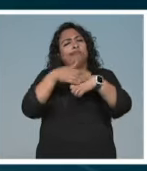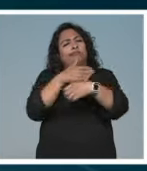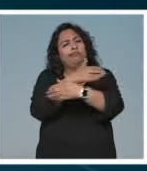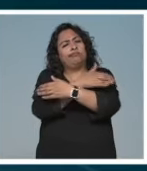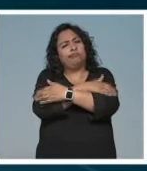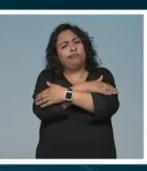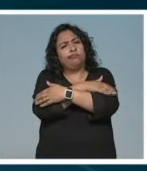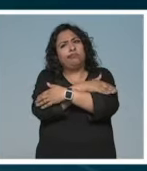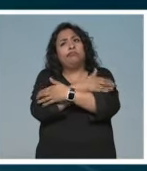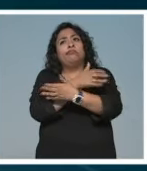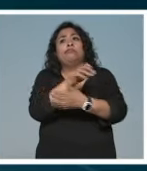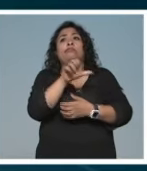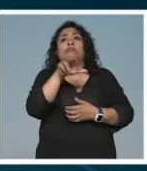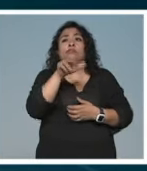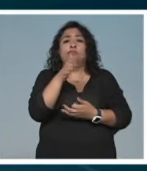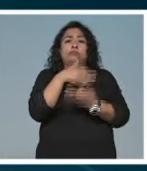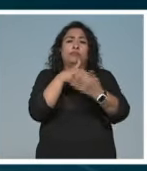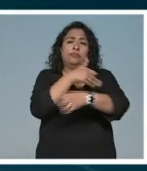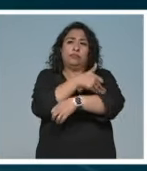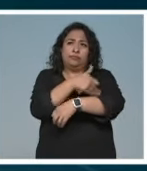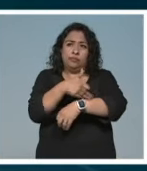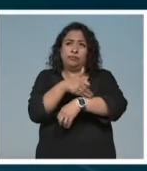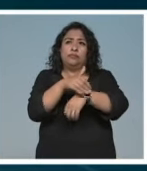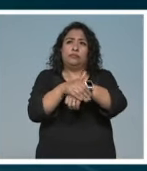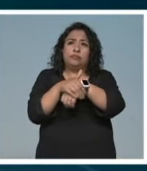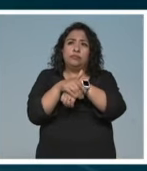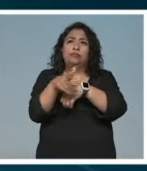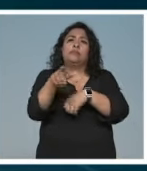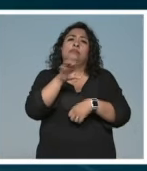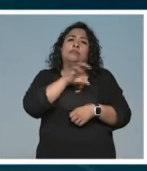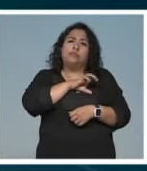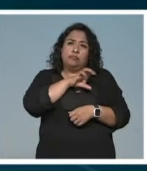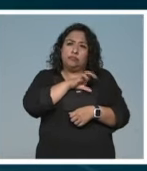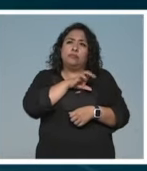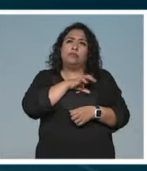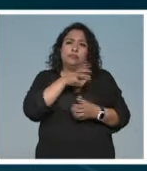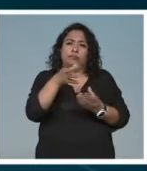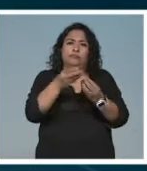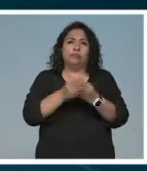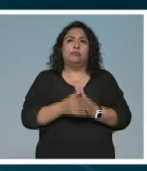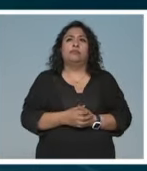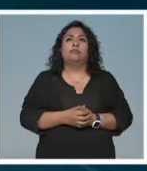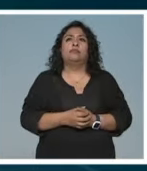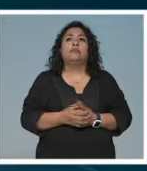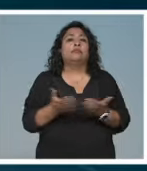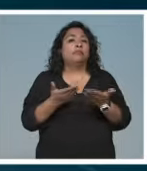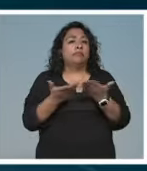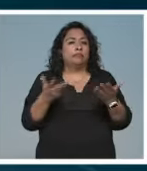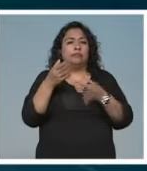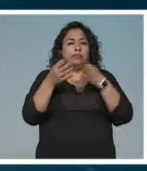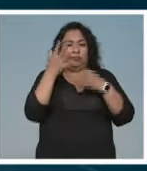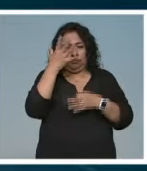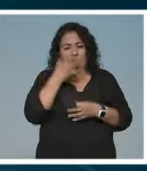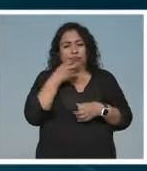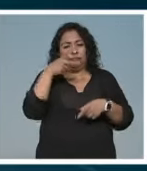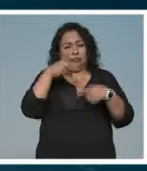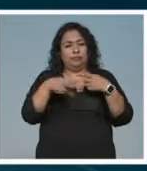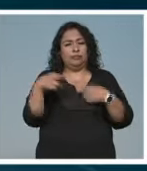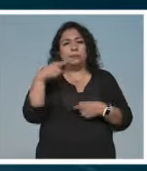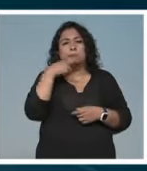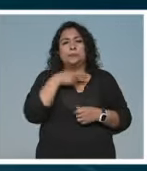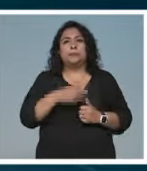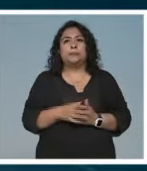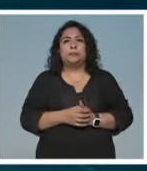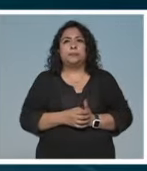abrazo. Un abrazo, Ana, a toda su familia, amigos. Te queremos mucho. Estamos contigo. Con esta triste noticia, nos vamos a la